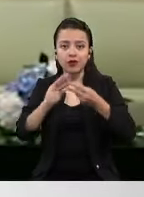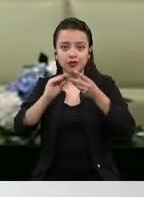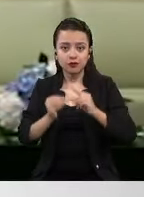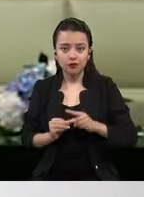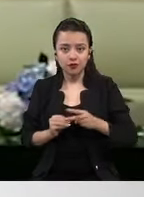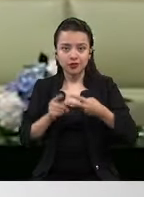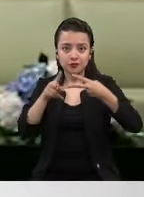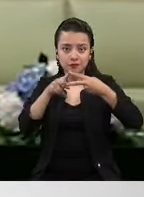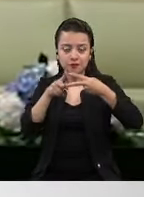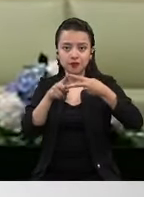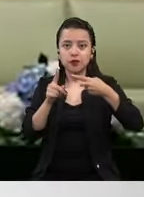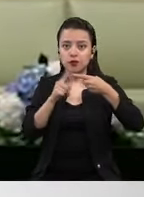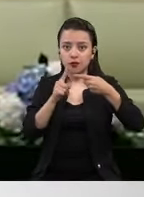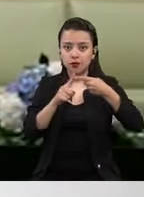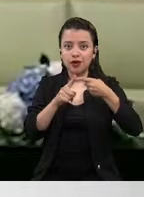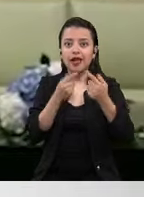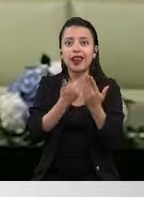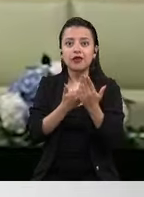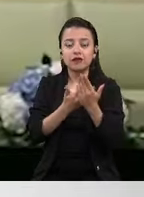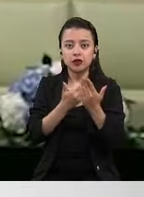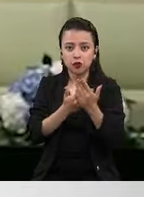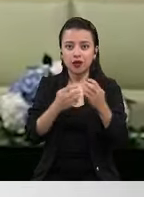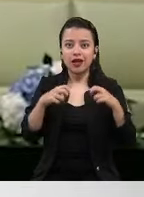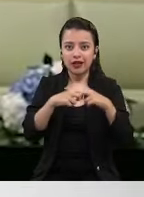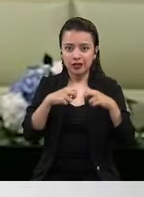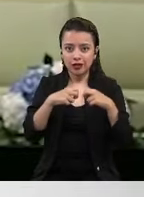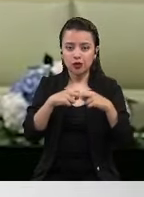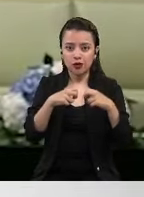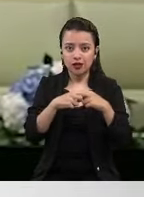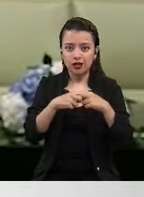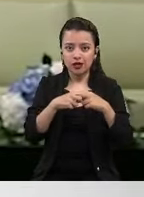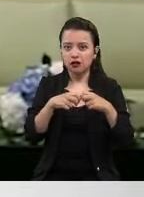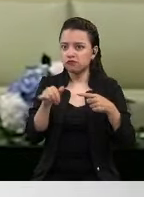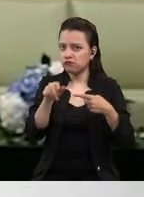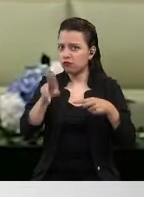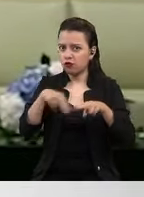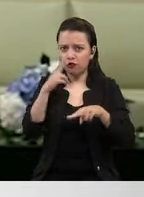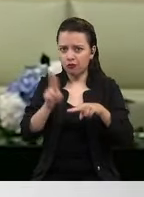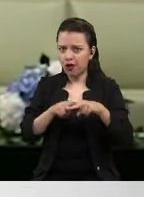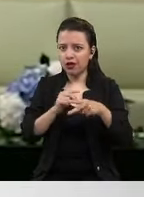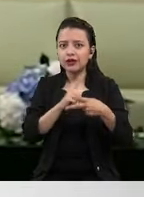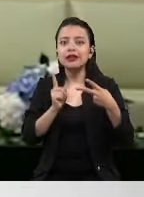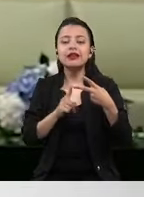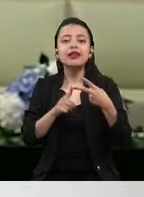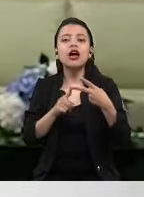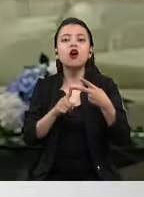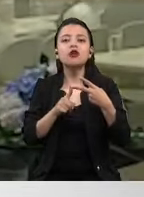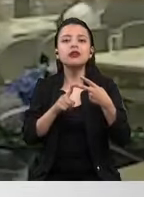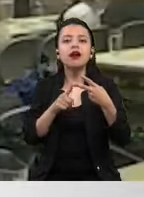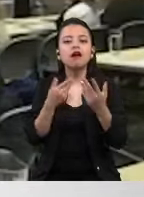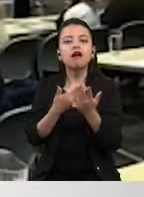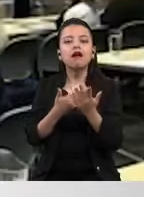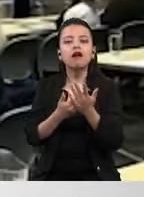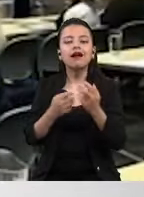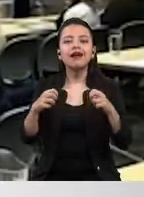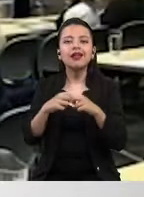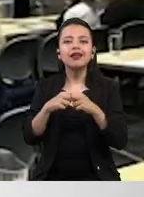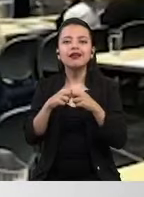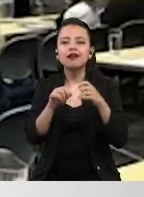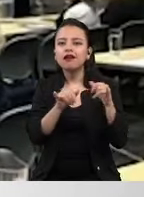electrónica como tal y otros son los documentos electrónicos equivalentes dentro de estos estos documentos